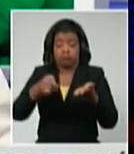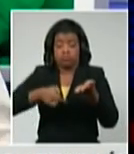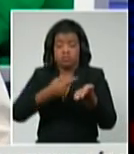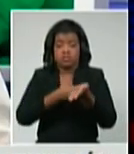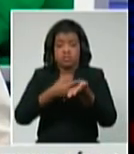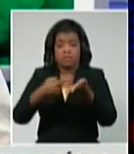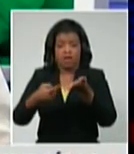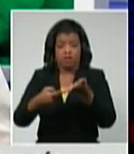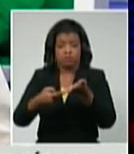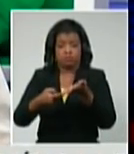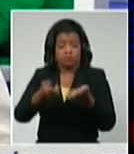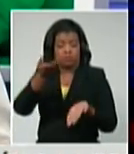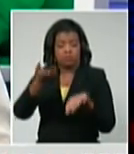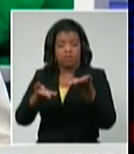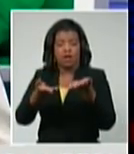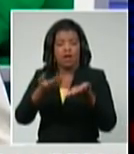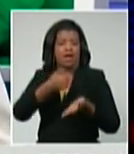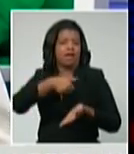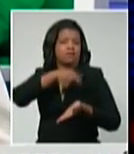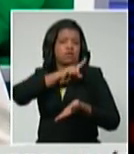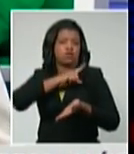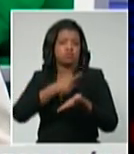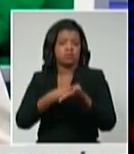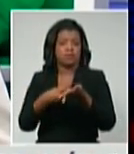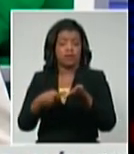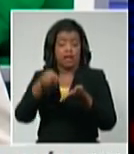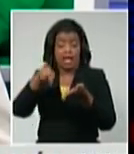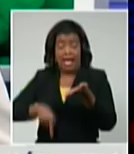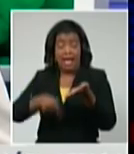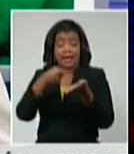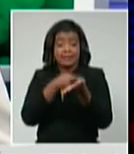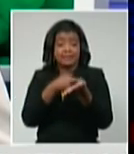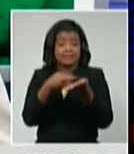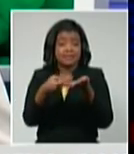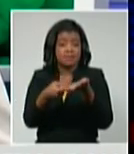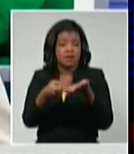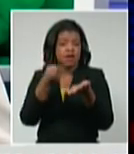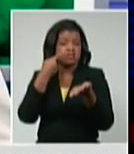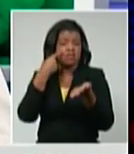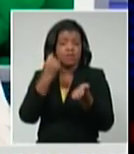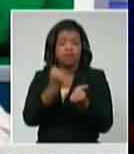anterior, esta semana se confirmaron